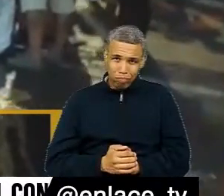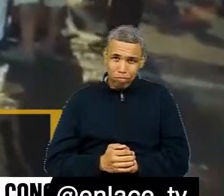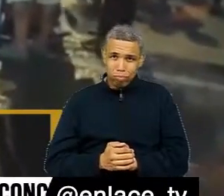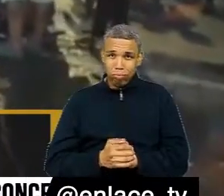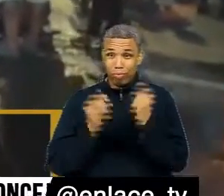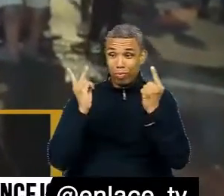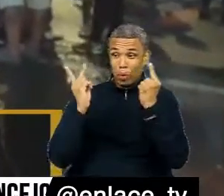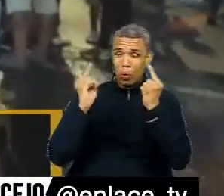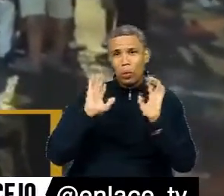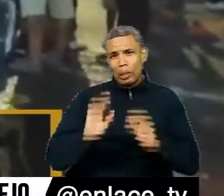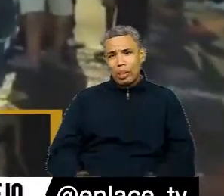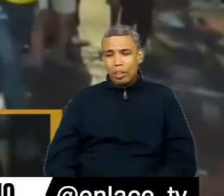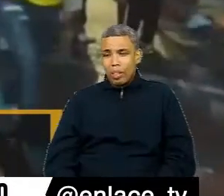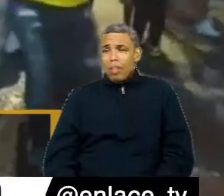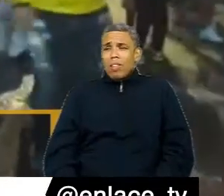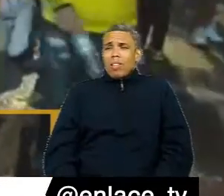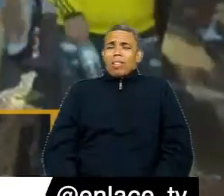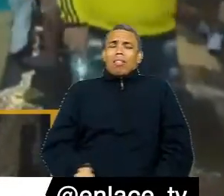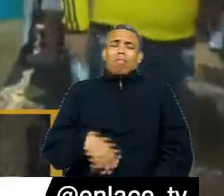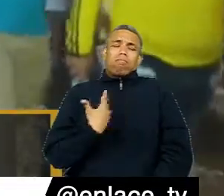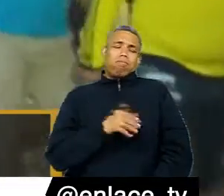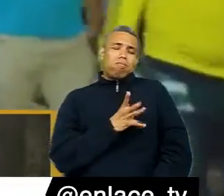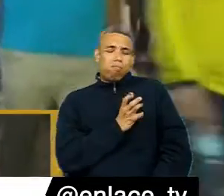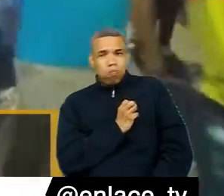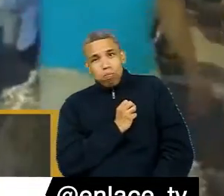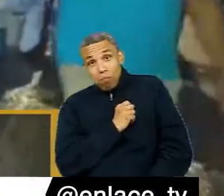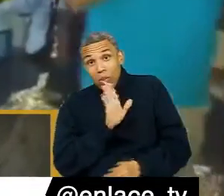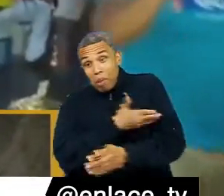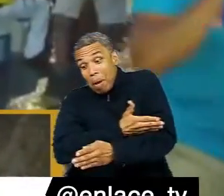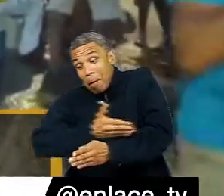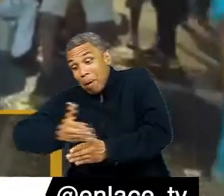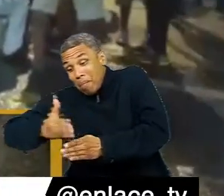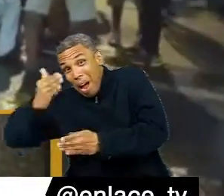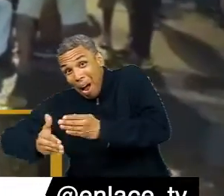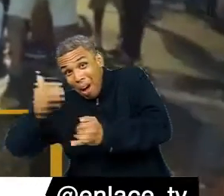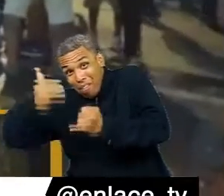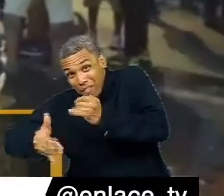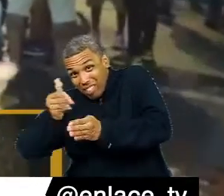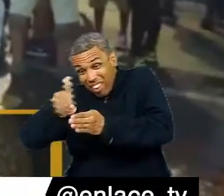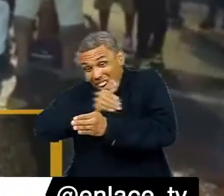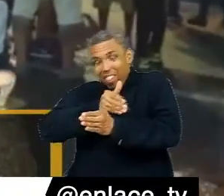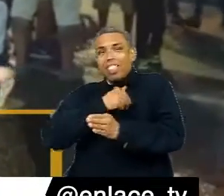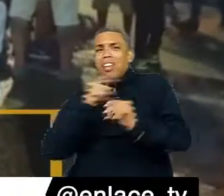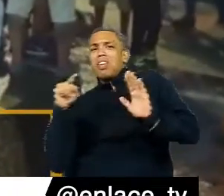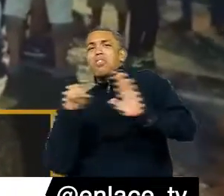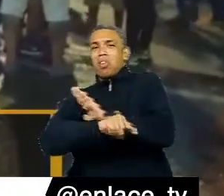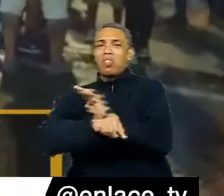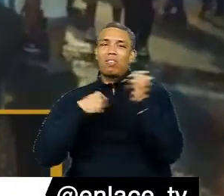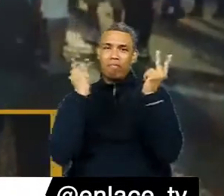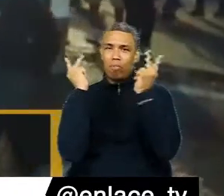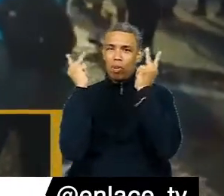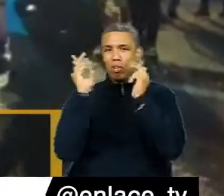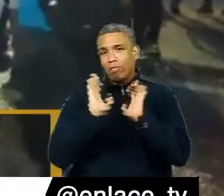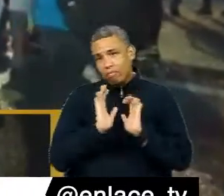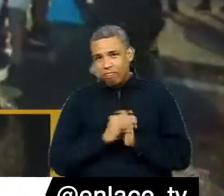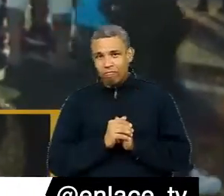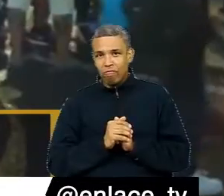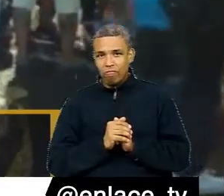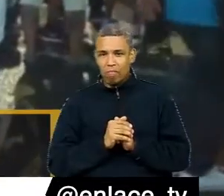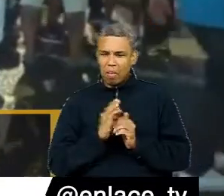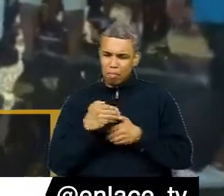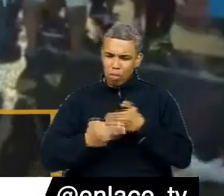equipo visitante, pues cayó como un baldado de agua fría, pero al final se pudo rescatar el punto que vale y suma ya 17 unidades el equipo